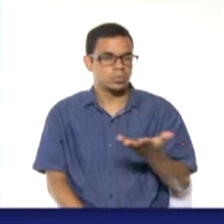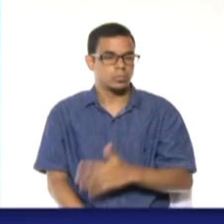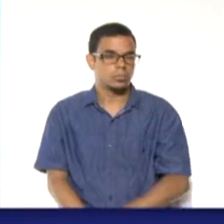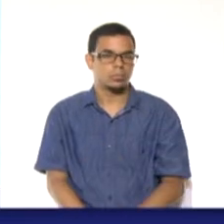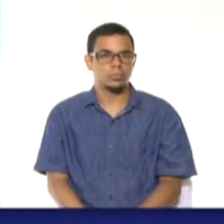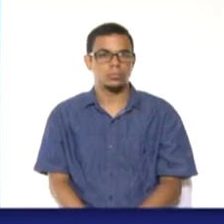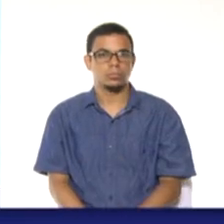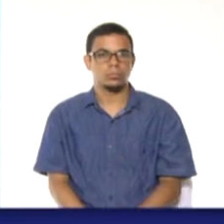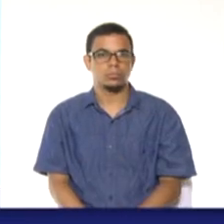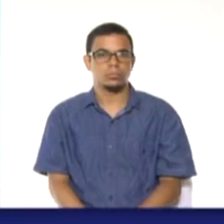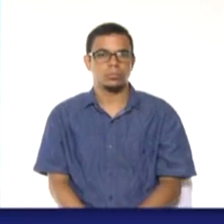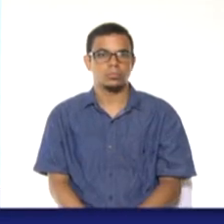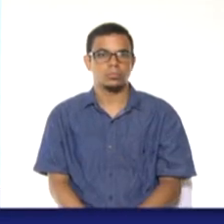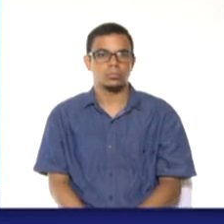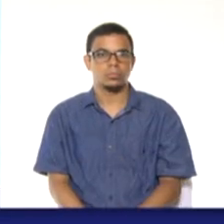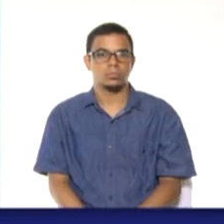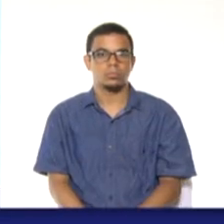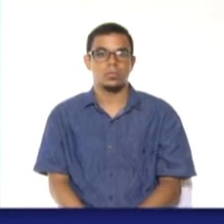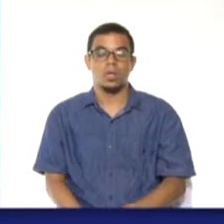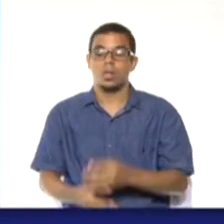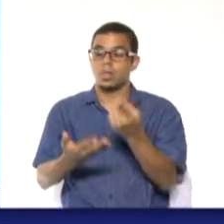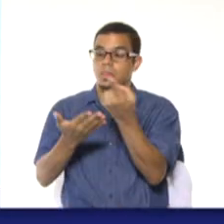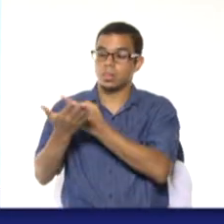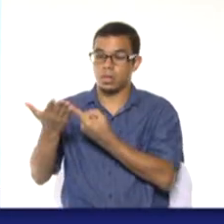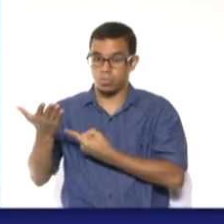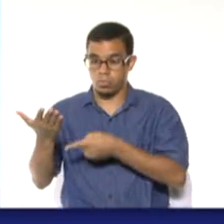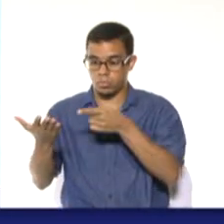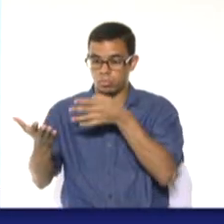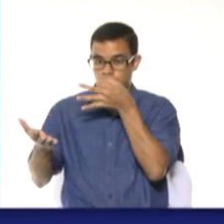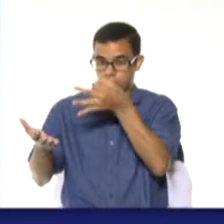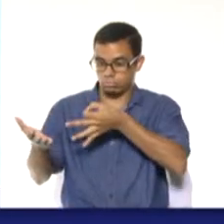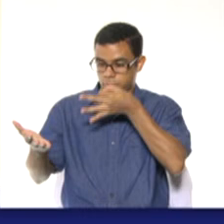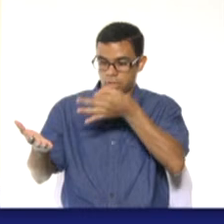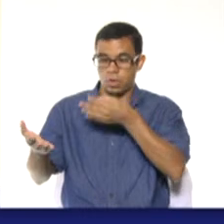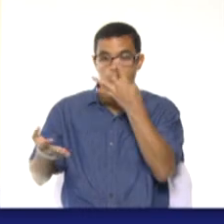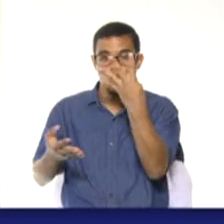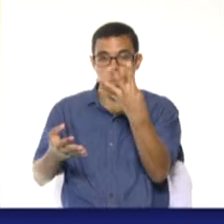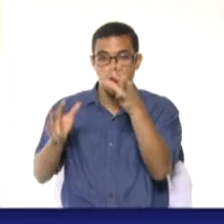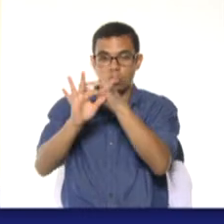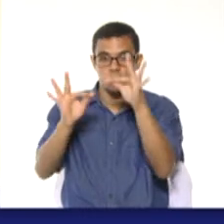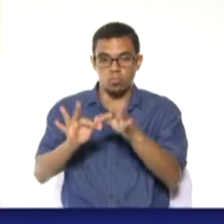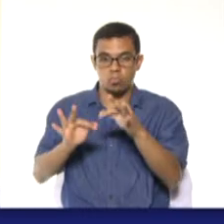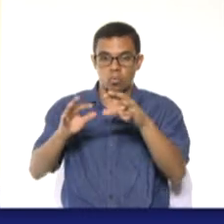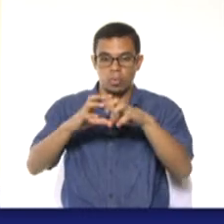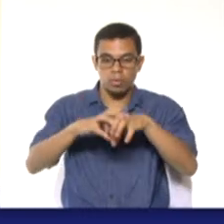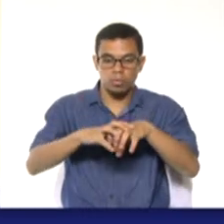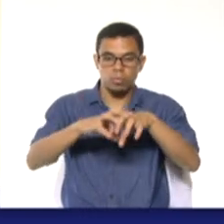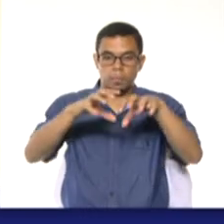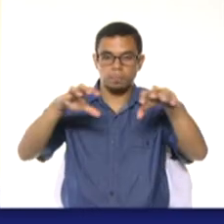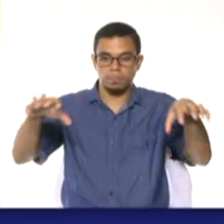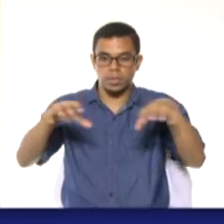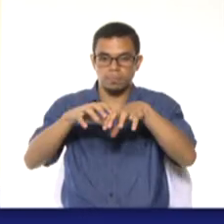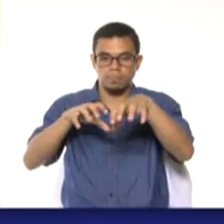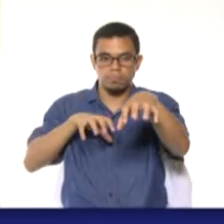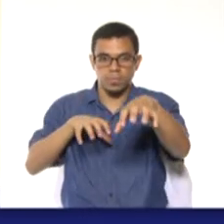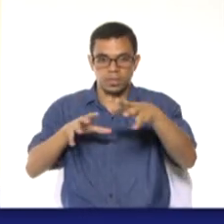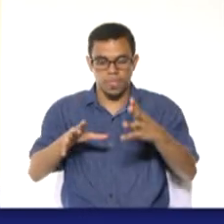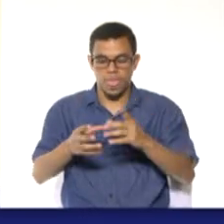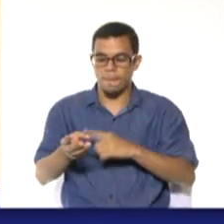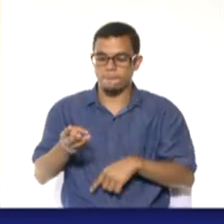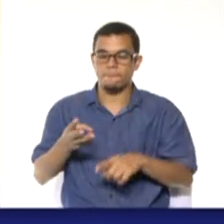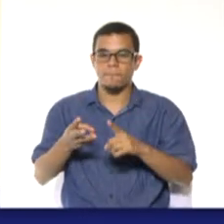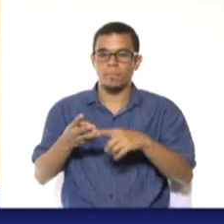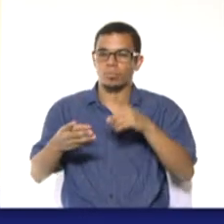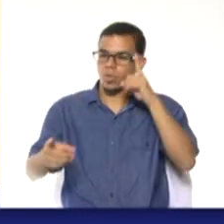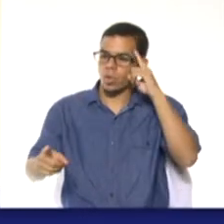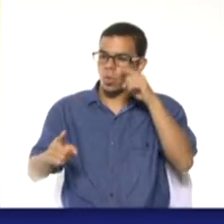o comunidad, su utilidad e importancia en el día a día. Para cuarto año, ¿cuáles son las partes de una ecuación